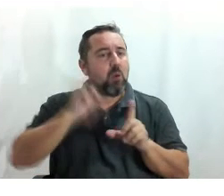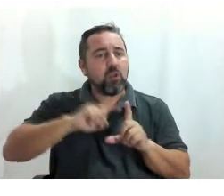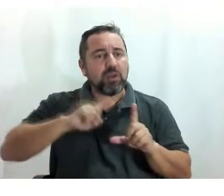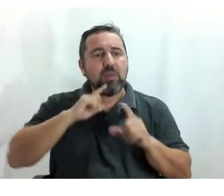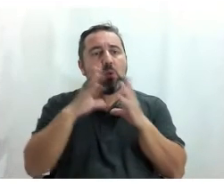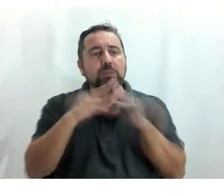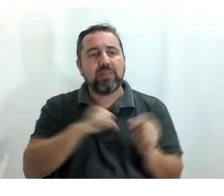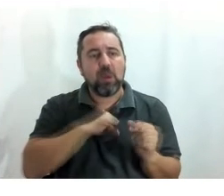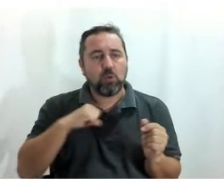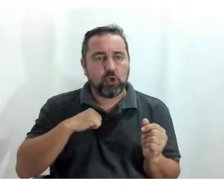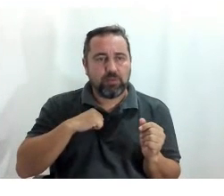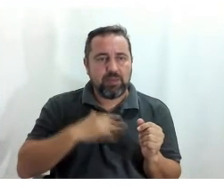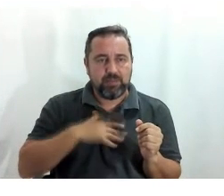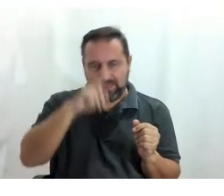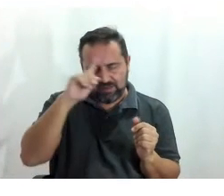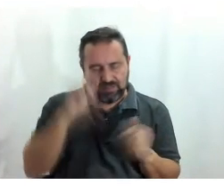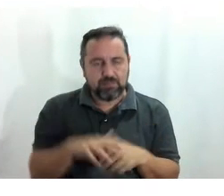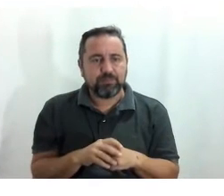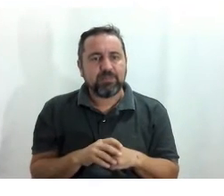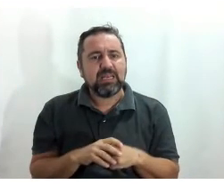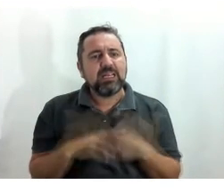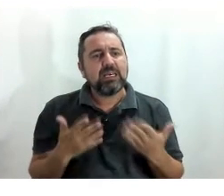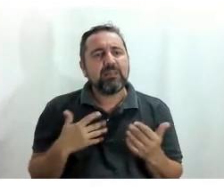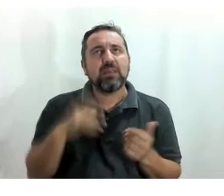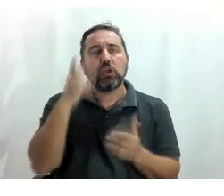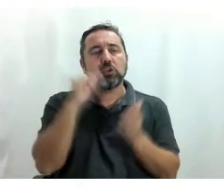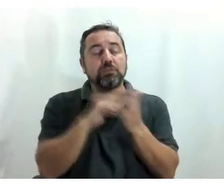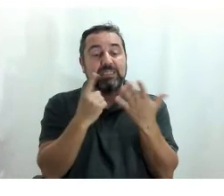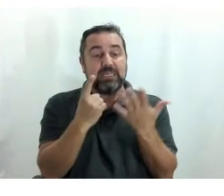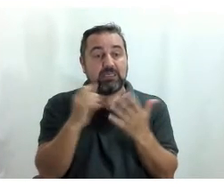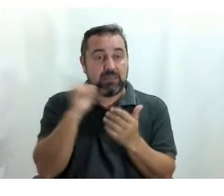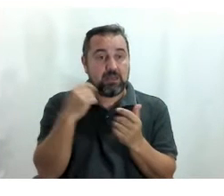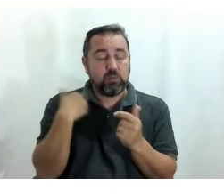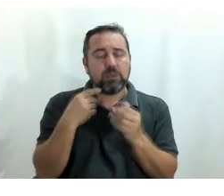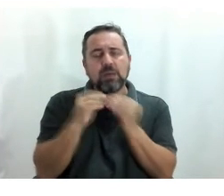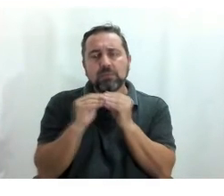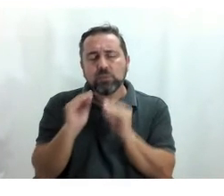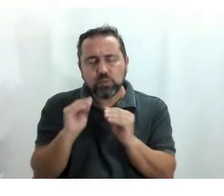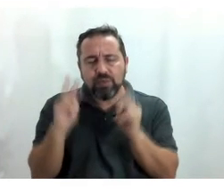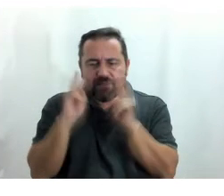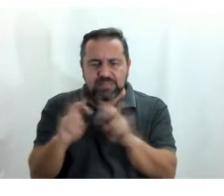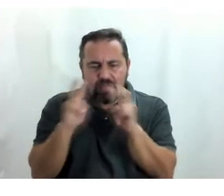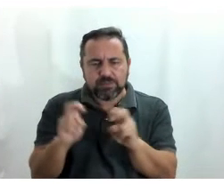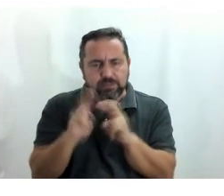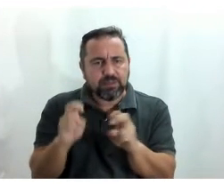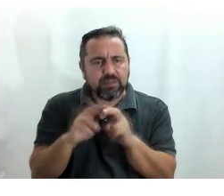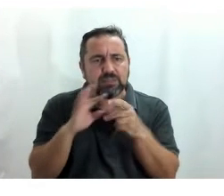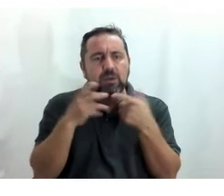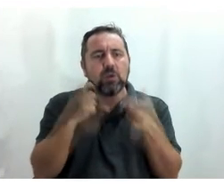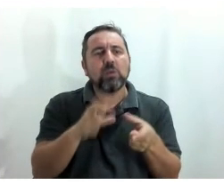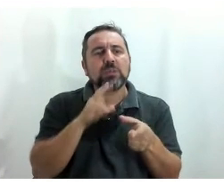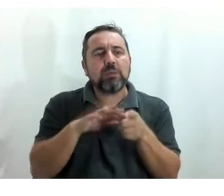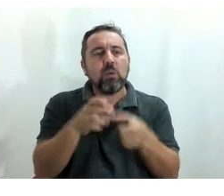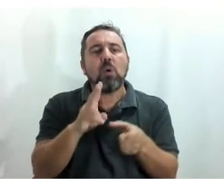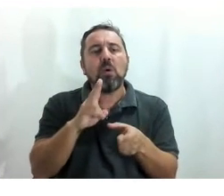Universidad Autónoma de Madrid. Desde el año 2006 está desarrollando su actividad investigadora en la unidad CIBEREF